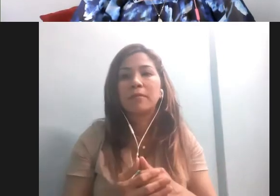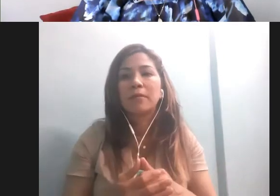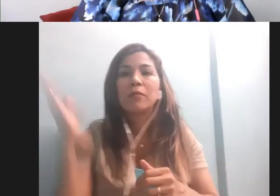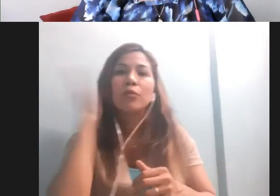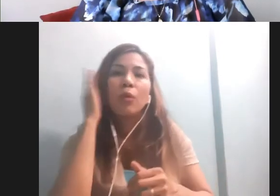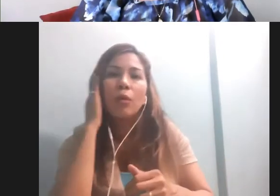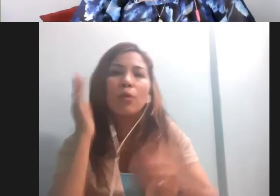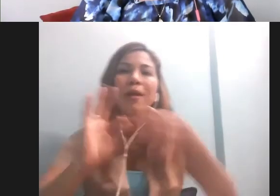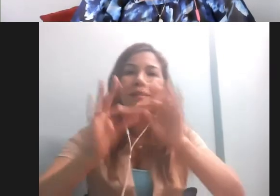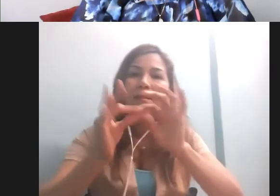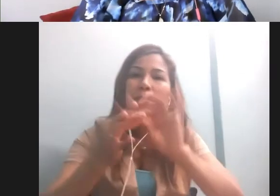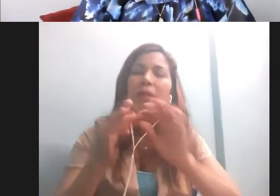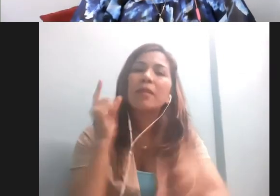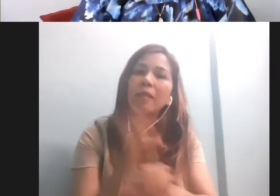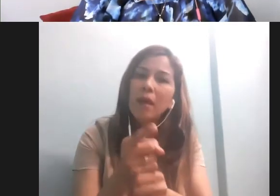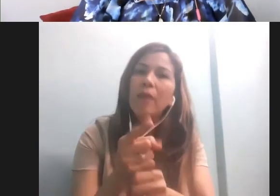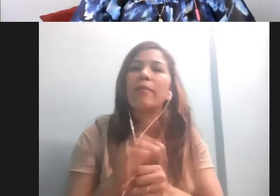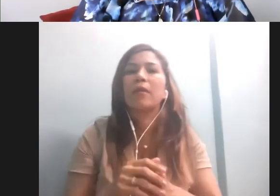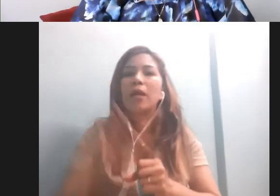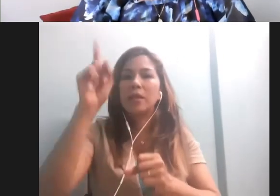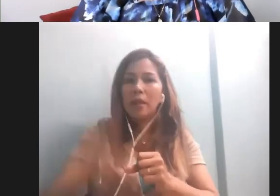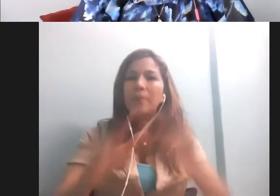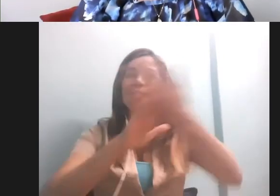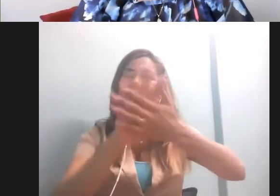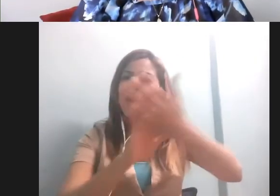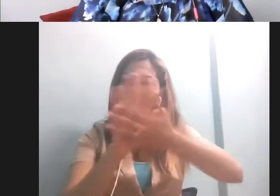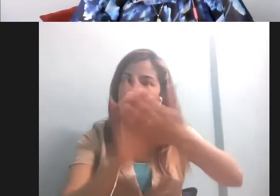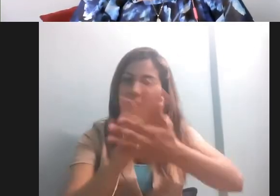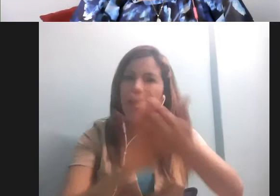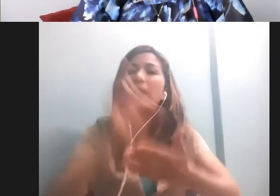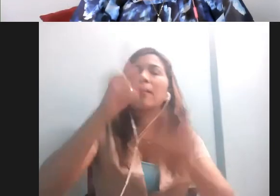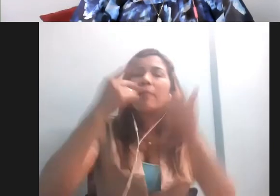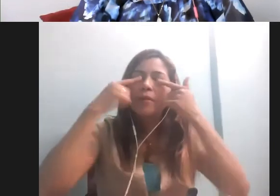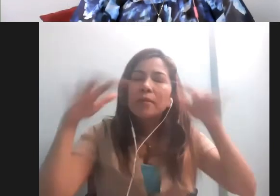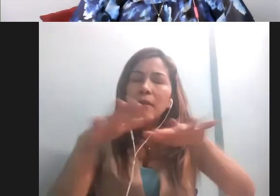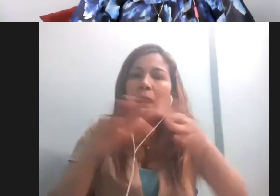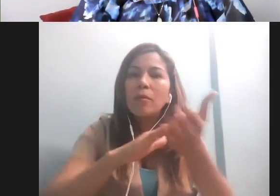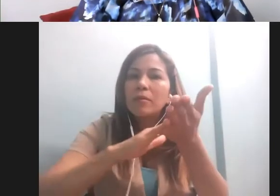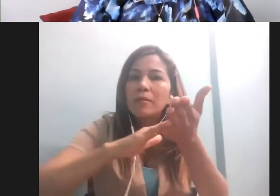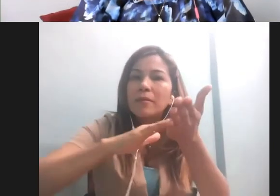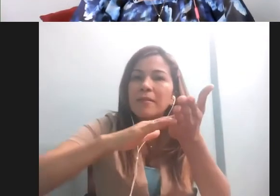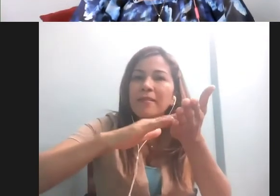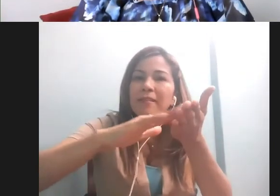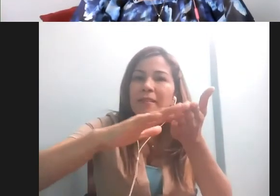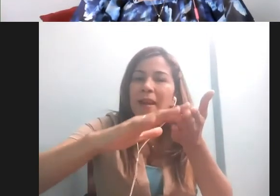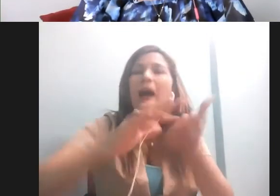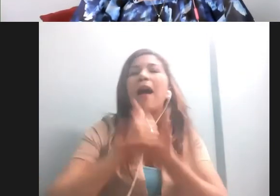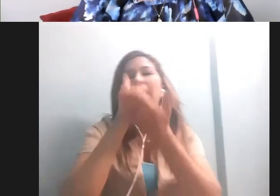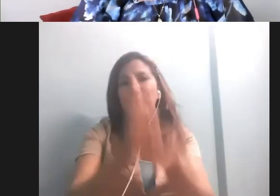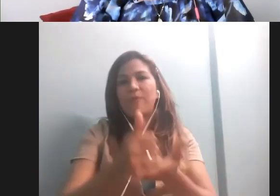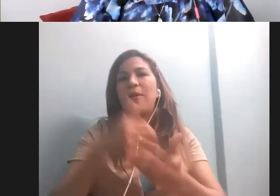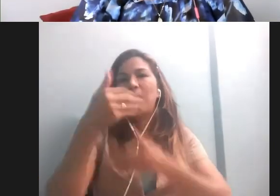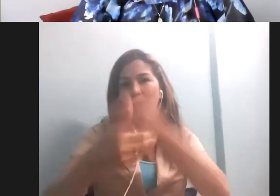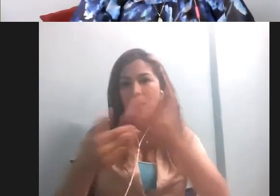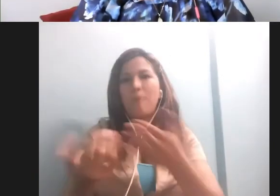nosotros garantizando contenidos que sean digitales y que puedan tener acceso en braille para las personas ciegas, y así sucesivamente. O sea, la manera es buscar canales